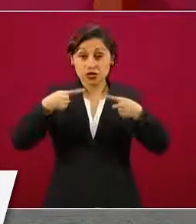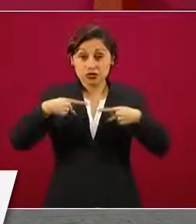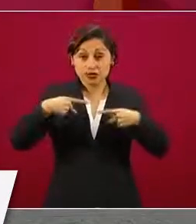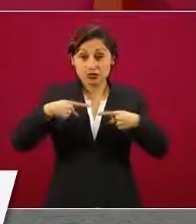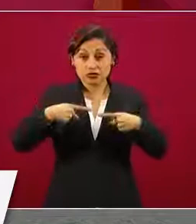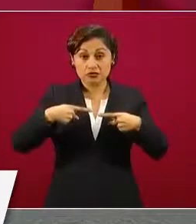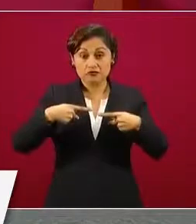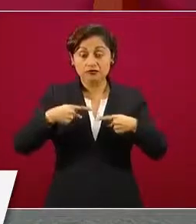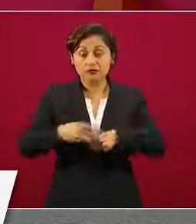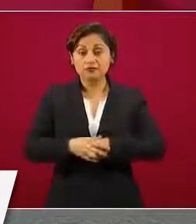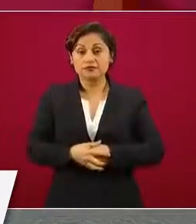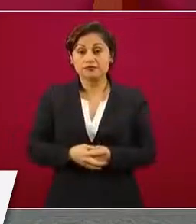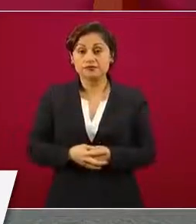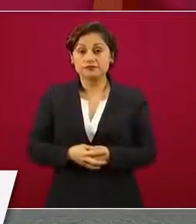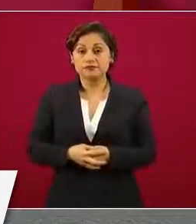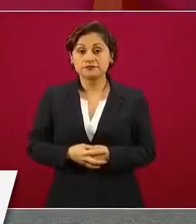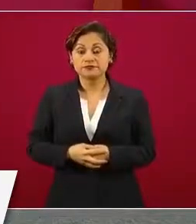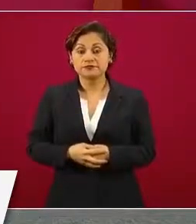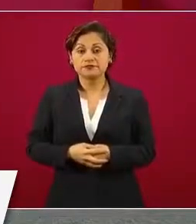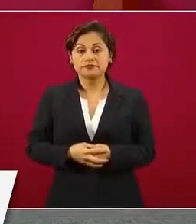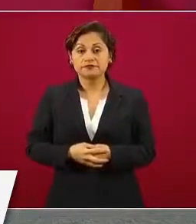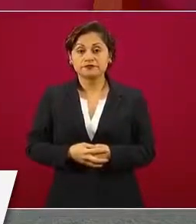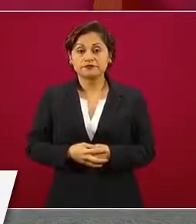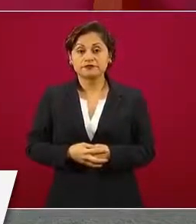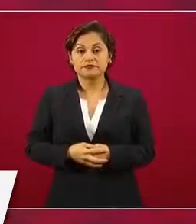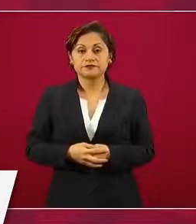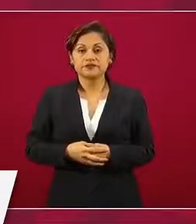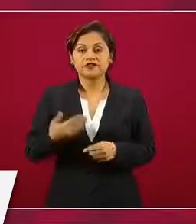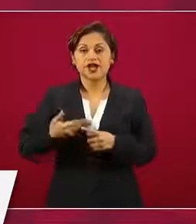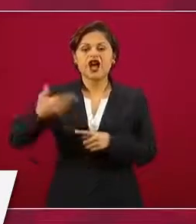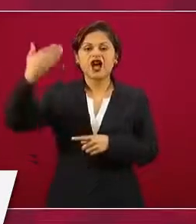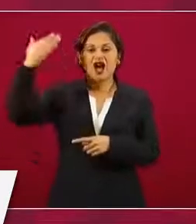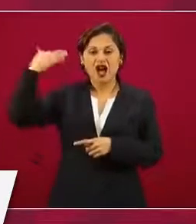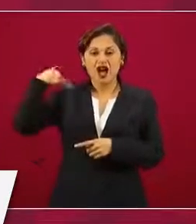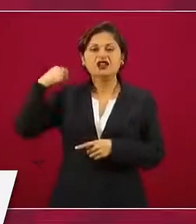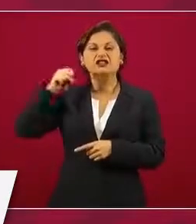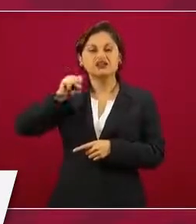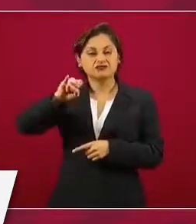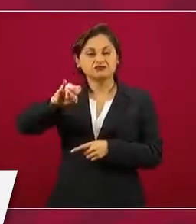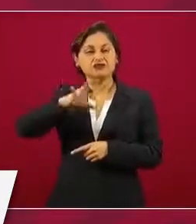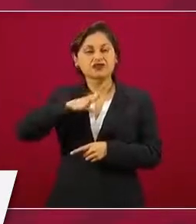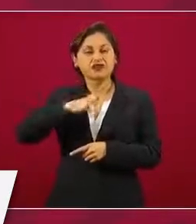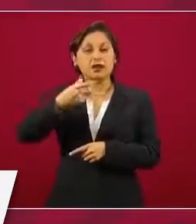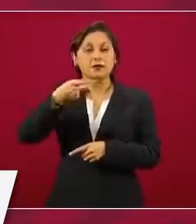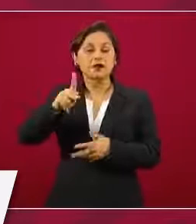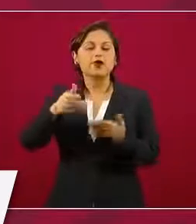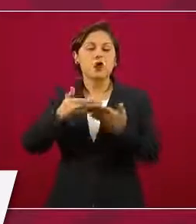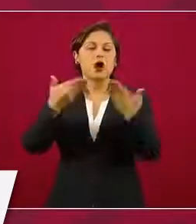tiene, siempre ha tenido, pero ahora más,